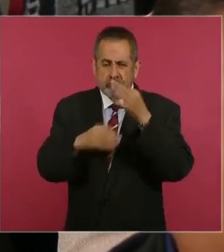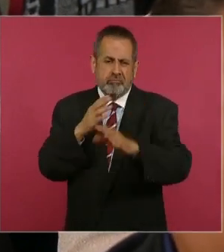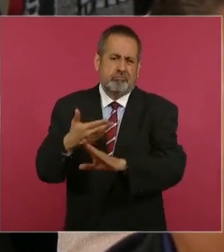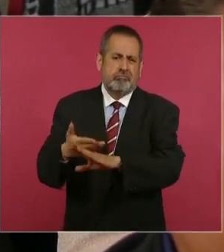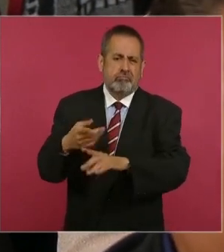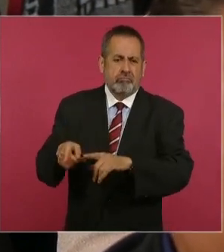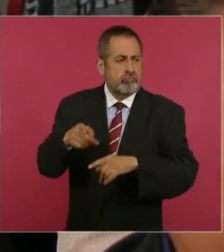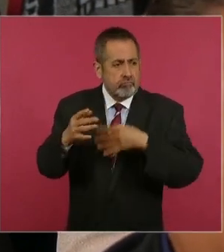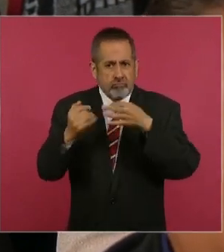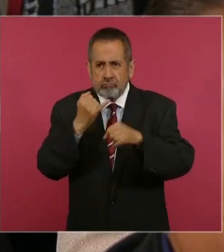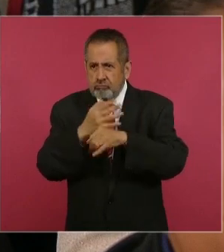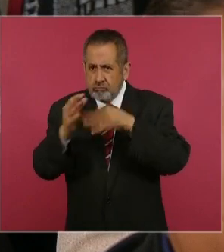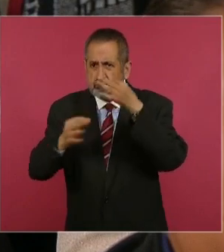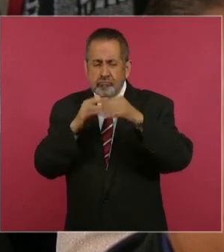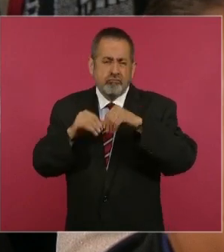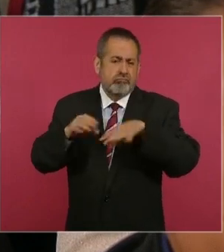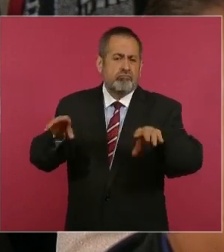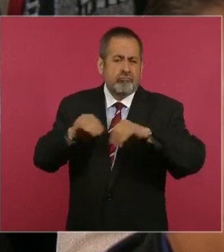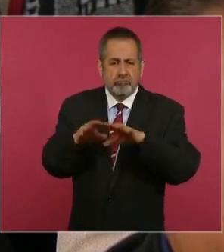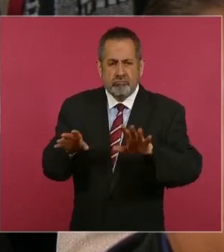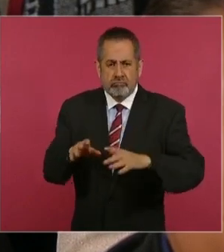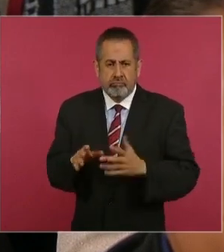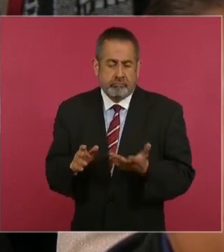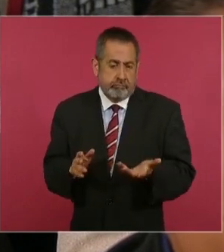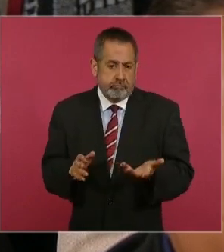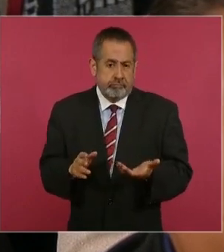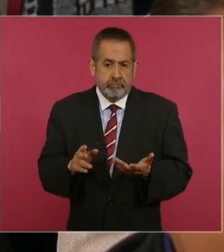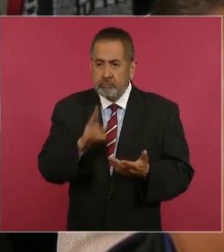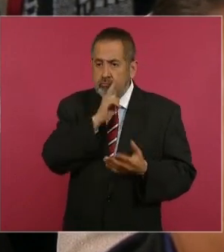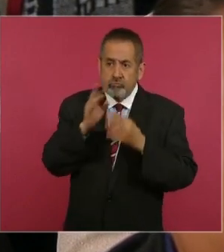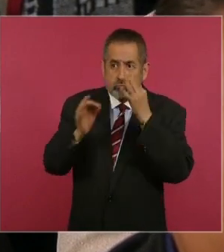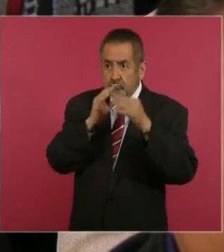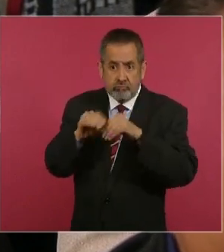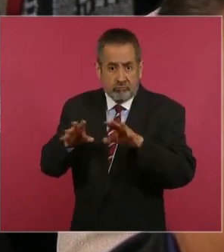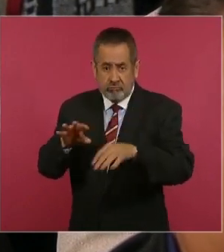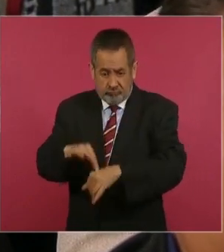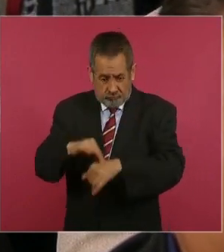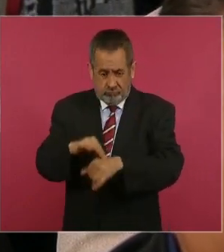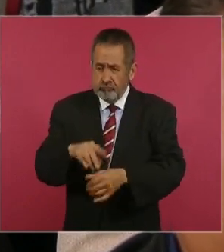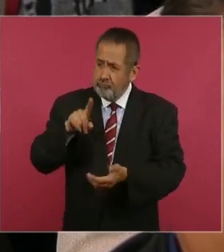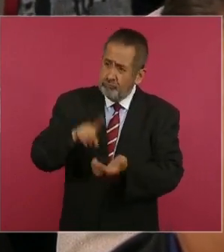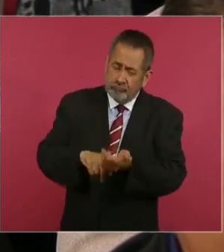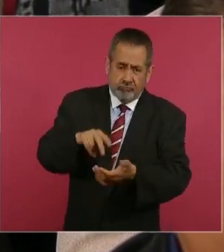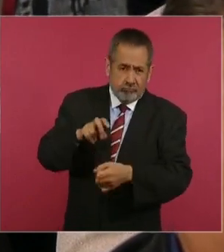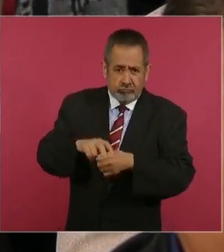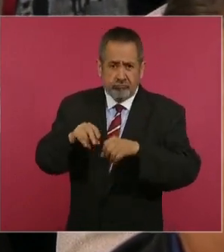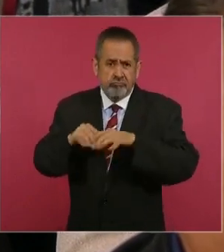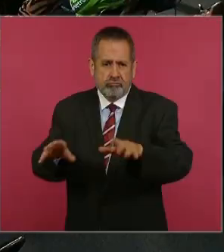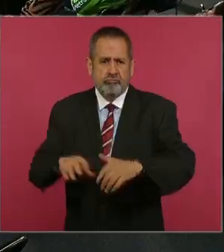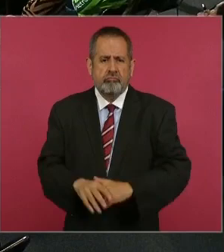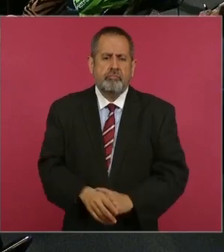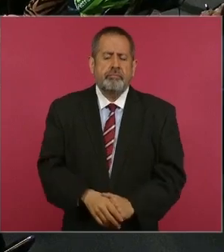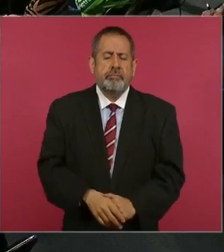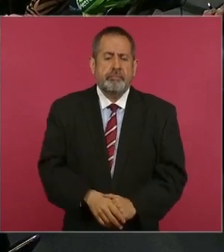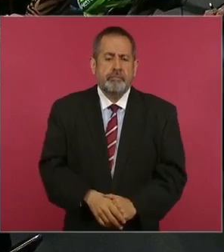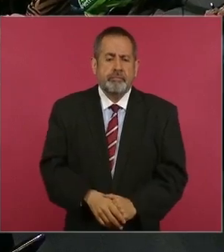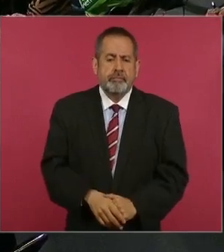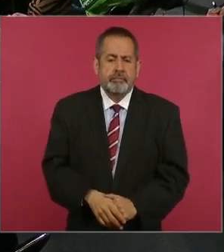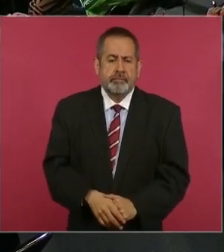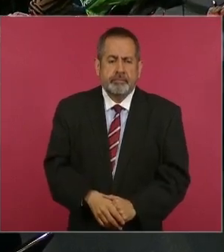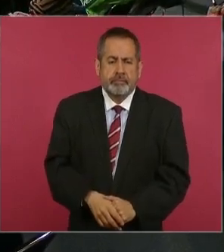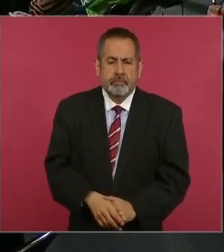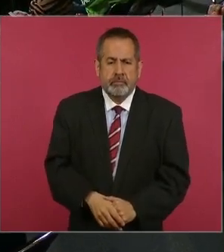estar difundiendo pues información y noticias justo en el momento en el que sucede sí Y